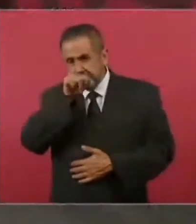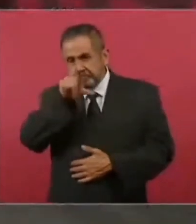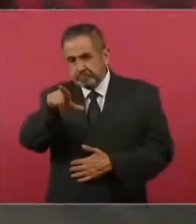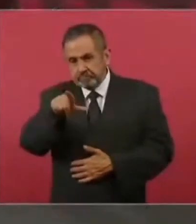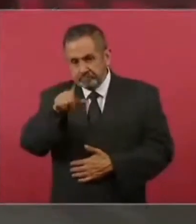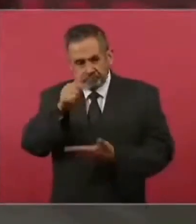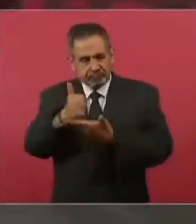en Jalisco.